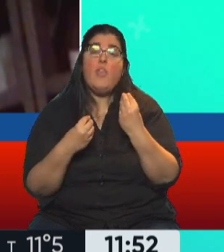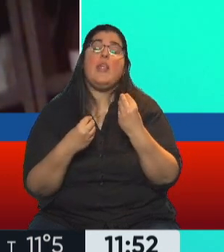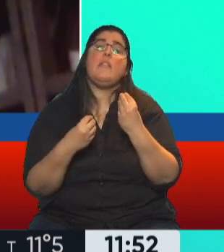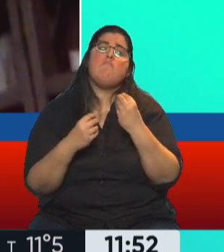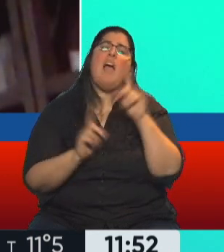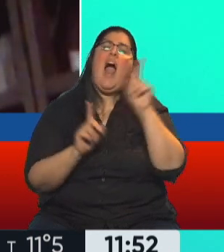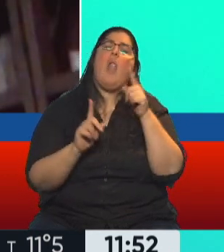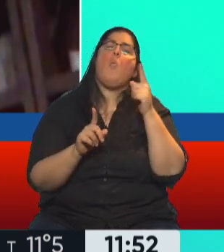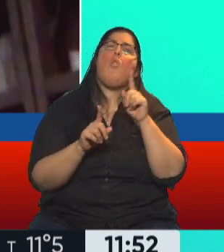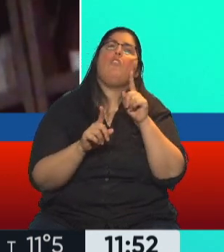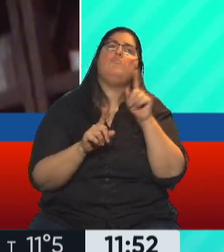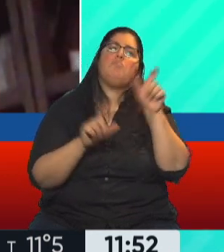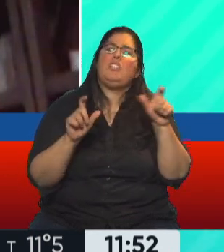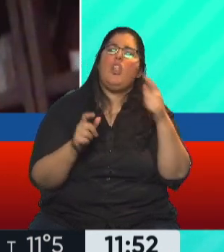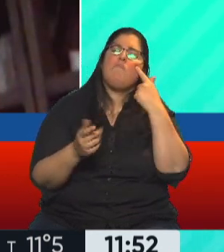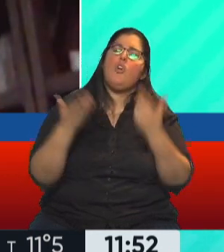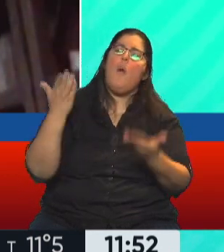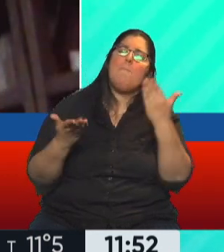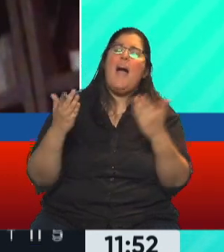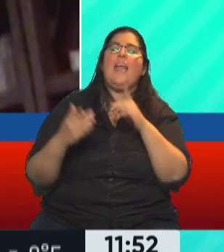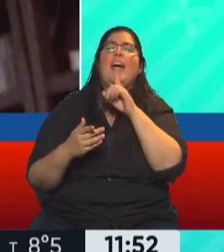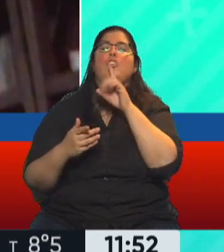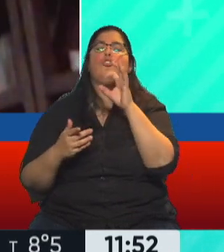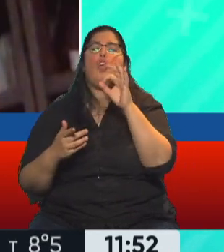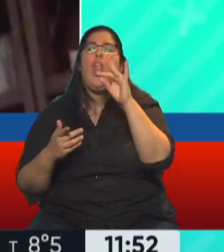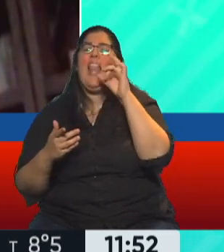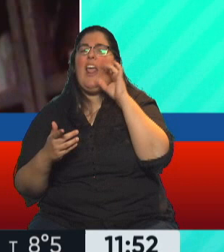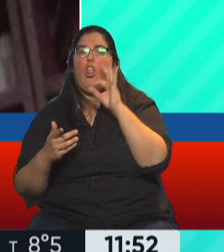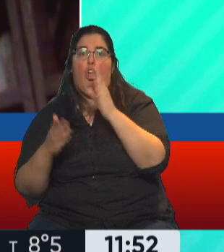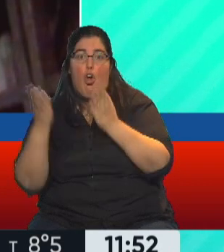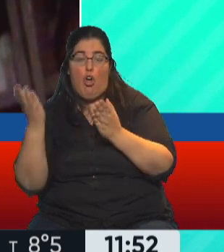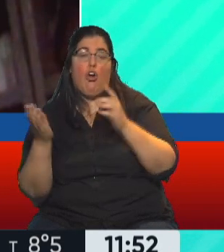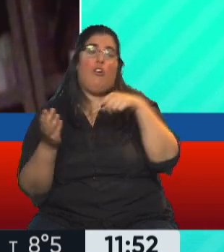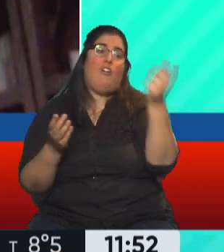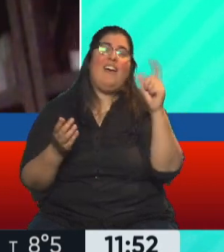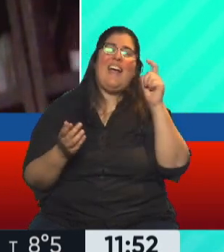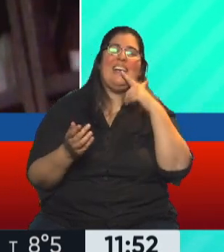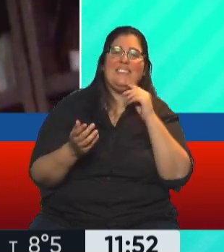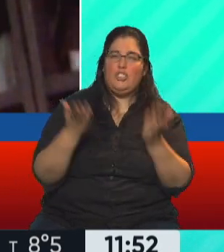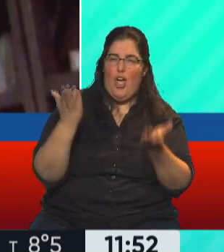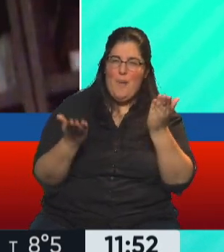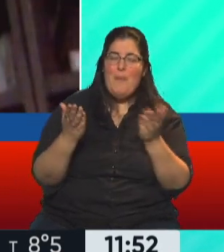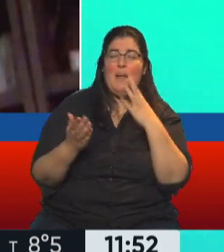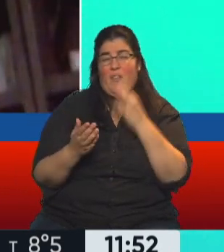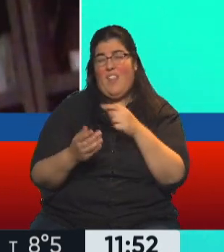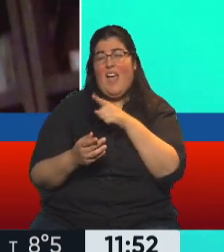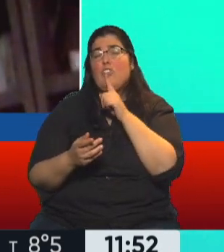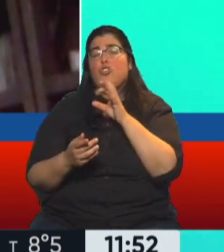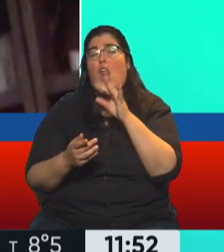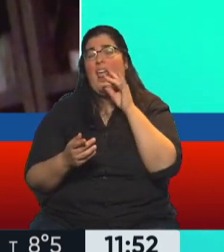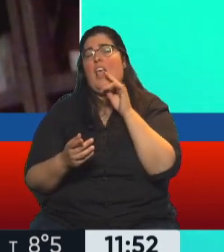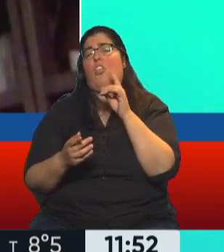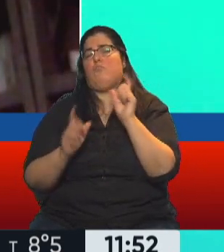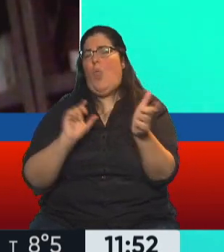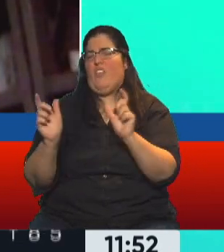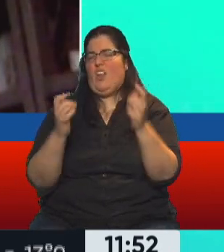hacer paralelos con el presidente Toledo, pero en realidad habían grandes diferencias. La gran diferencia es que a